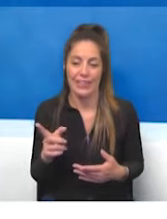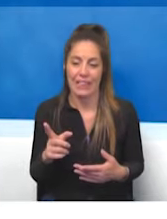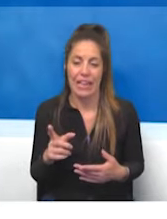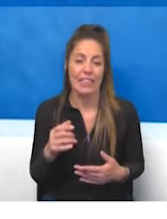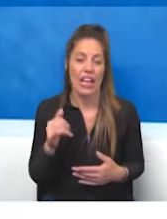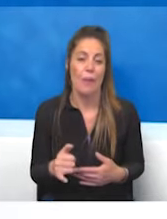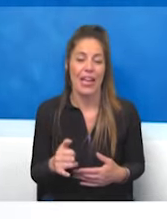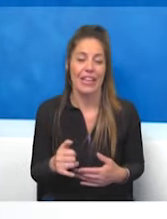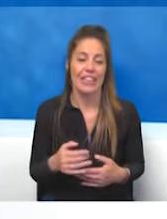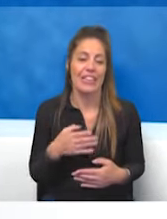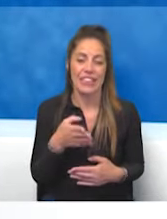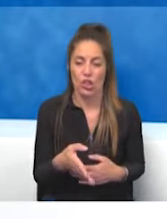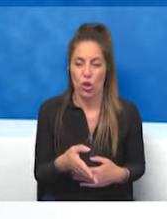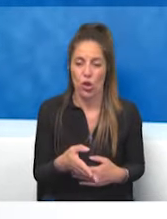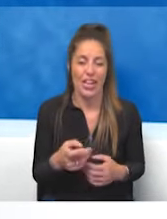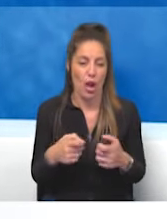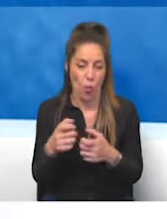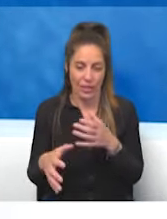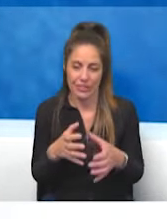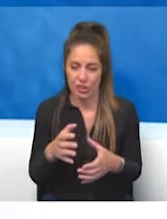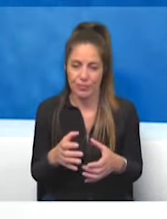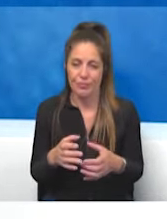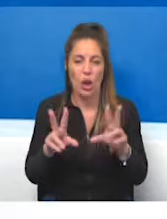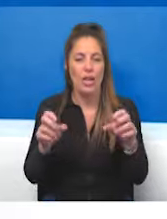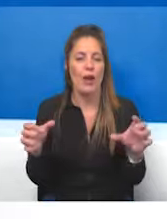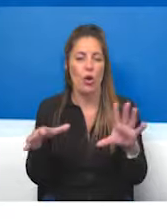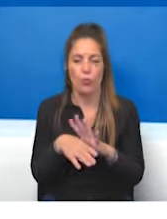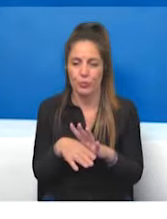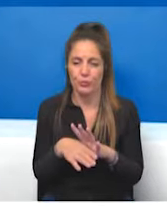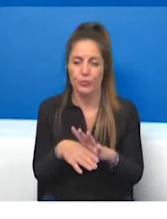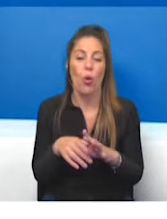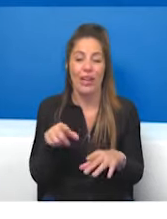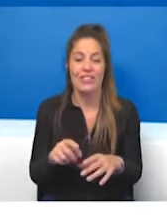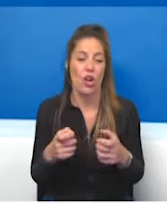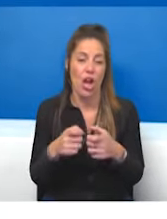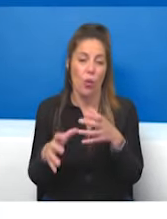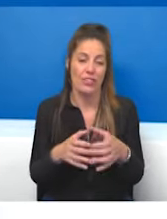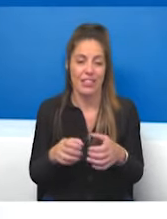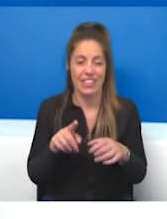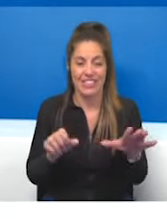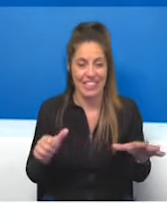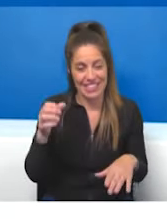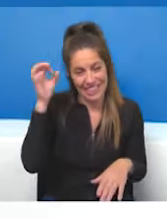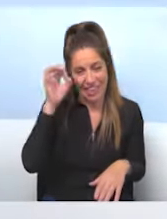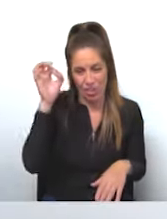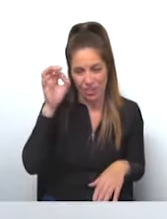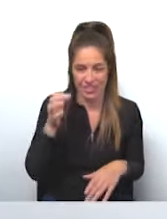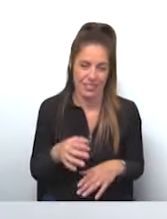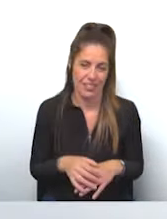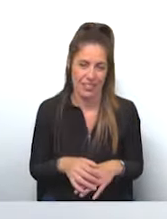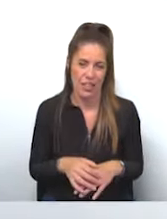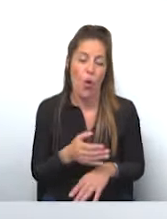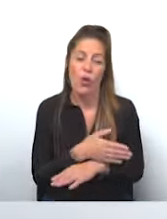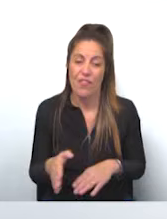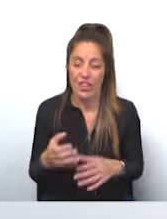haber comparecido la coalición en un lema común hubiera sido la coalición la que tiene 16 senadores claro un